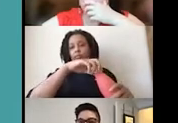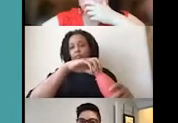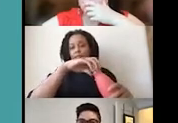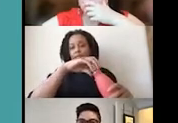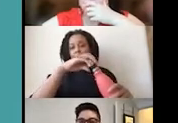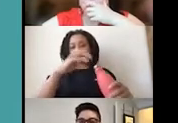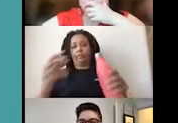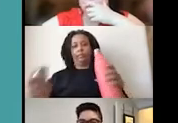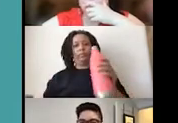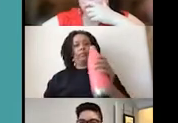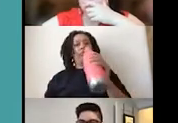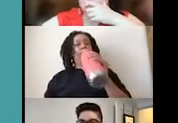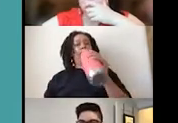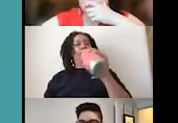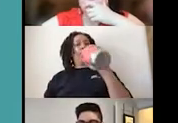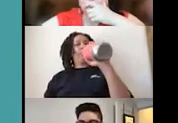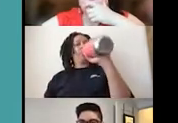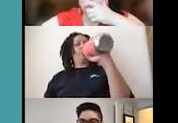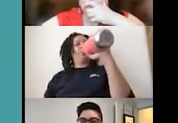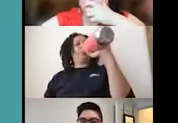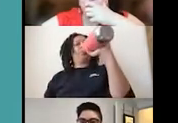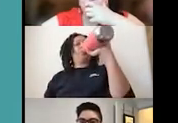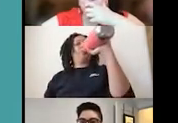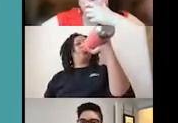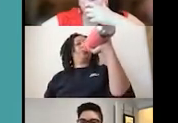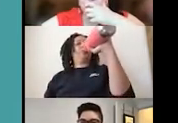me interesa